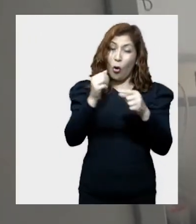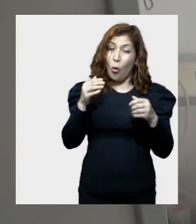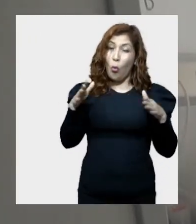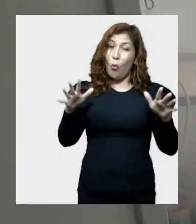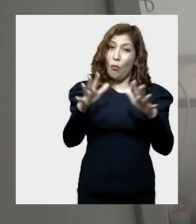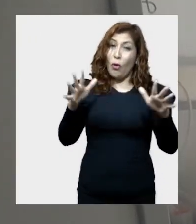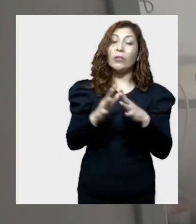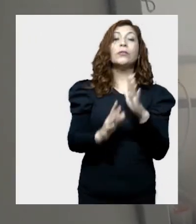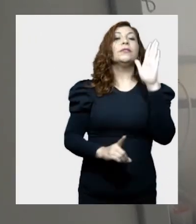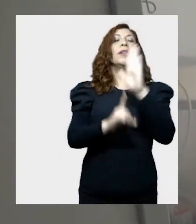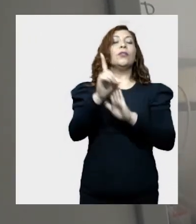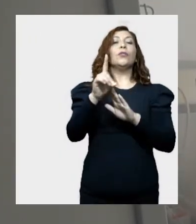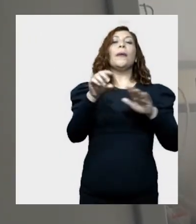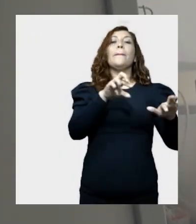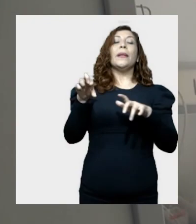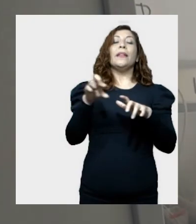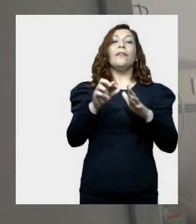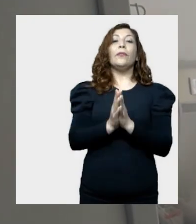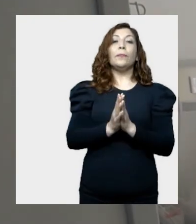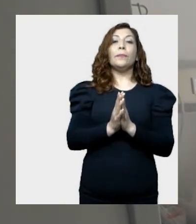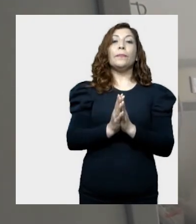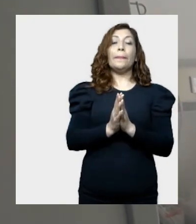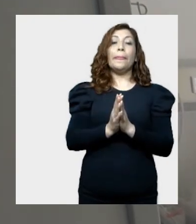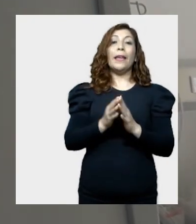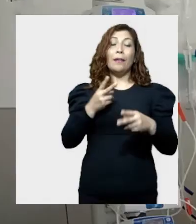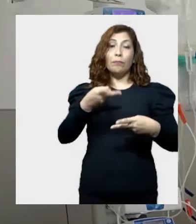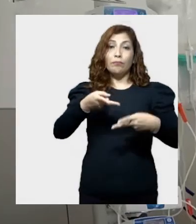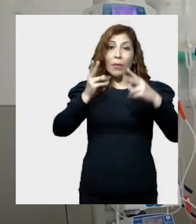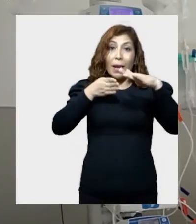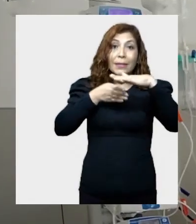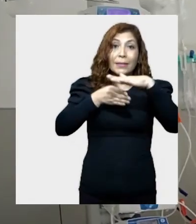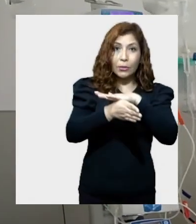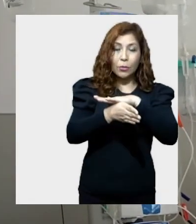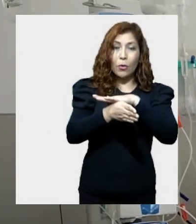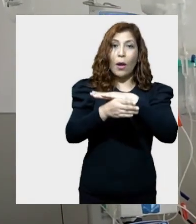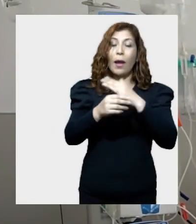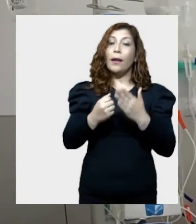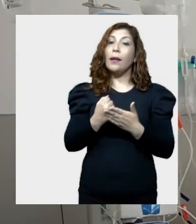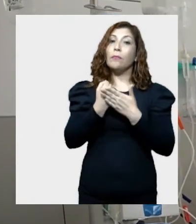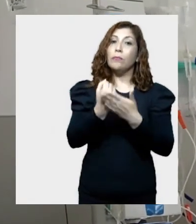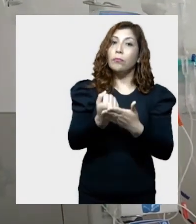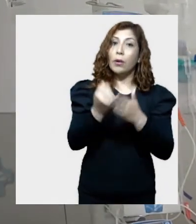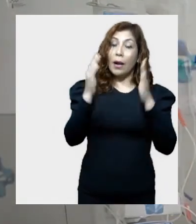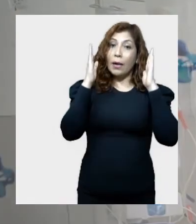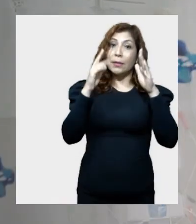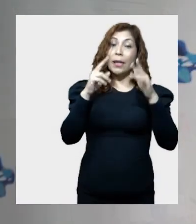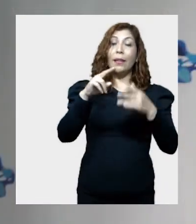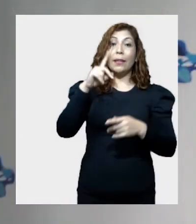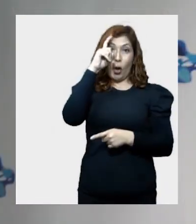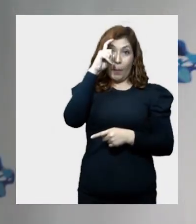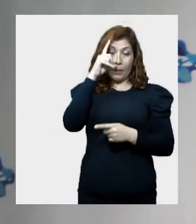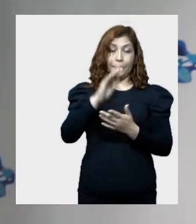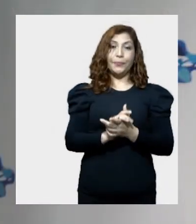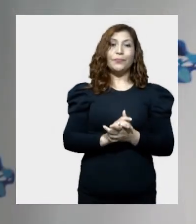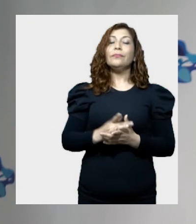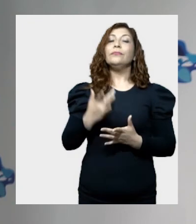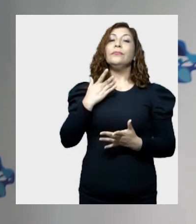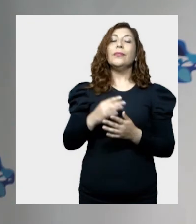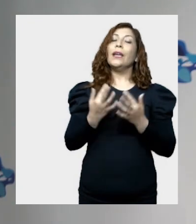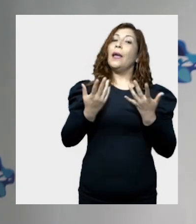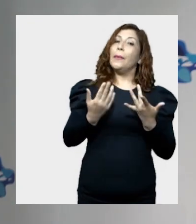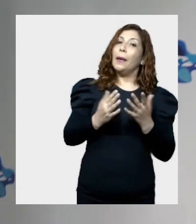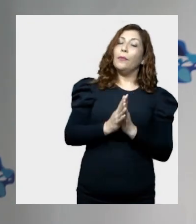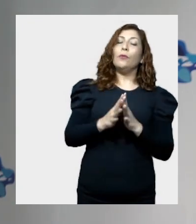el desarrollo de plataformas que faciliten el acceso a las prestaciones de nuestro hospital. Es así que